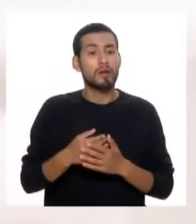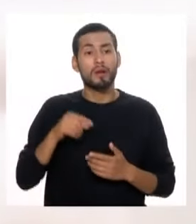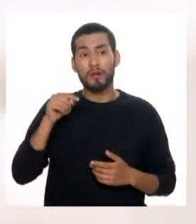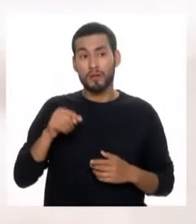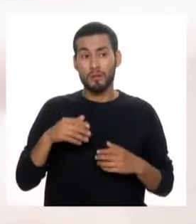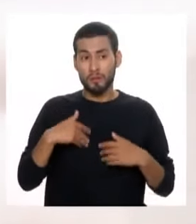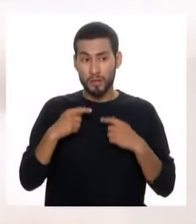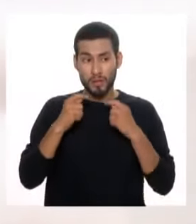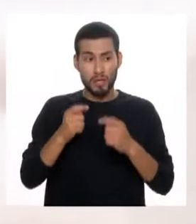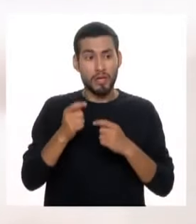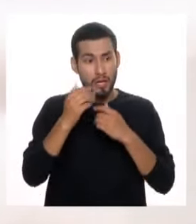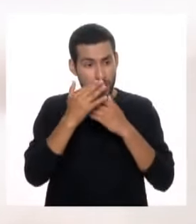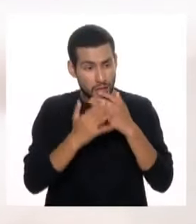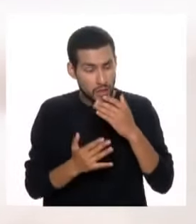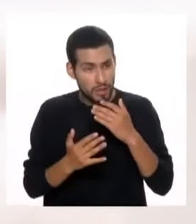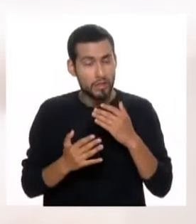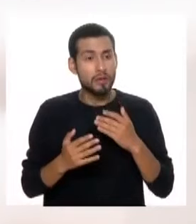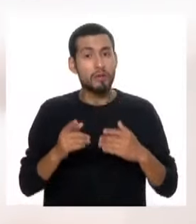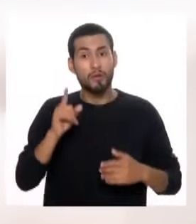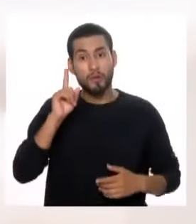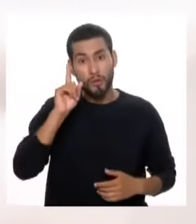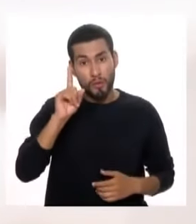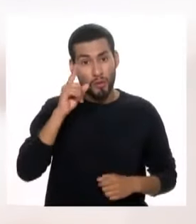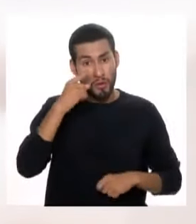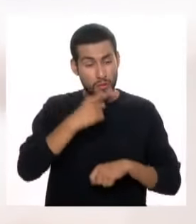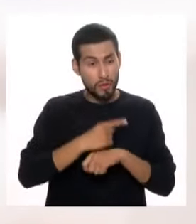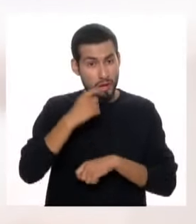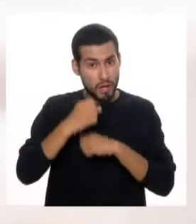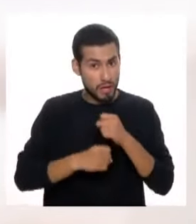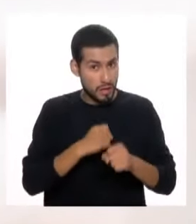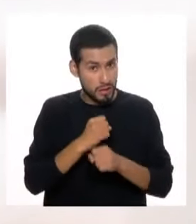sangre donamos al menos una